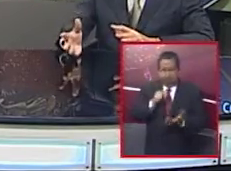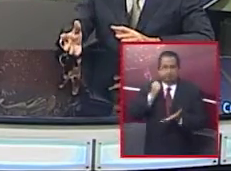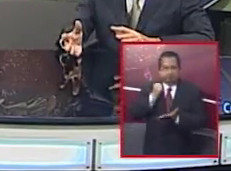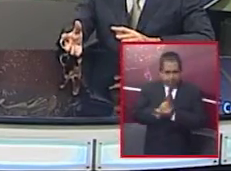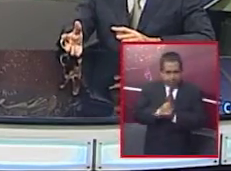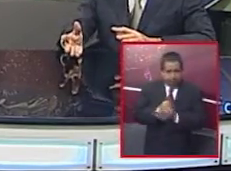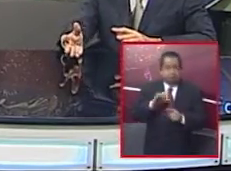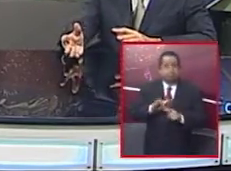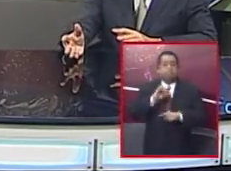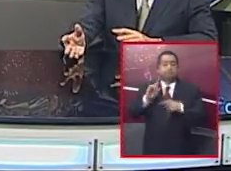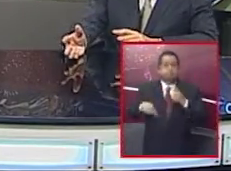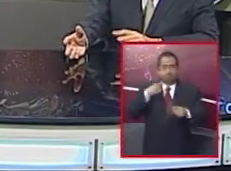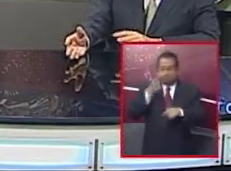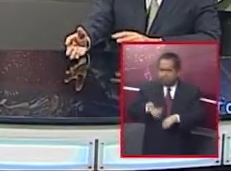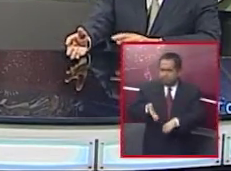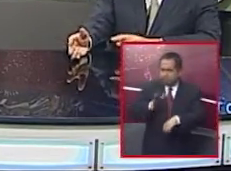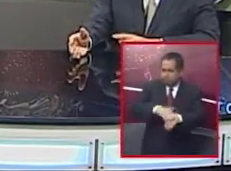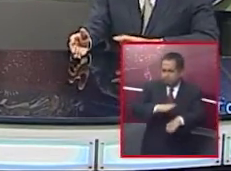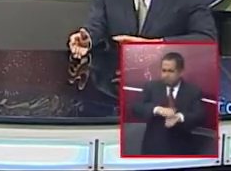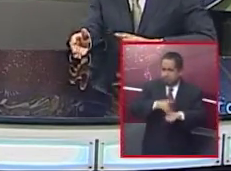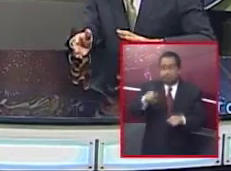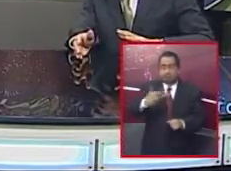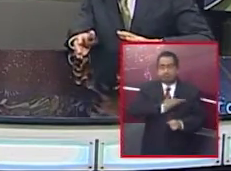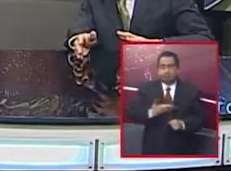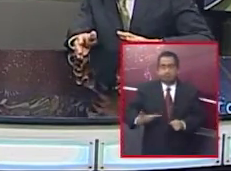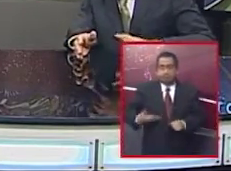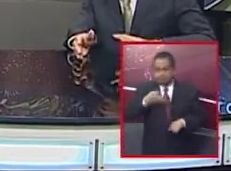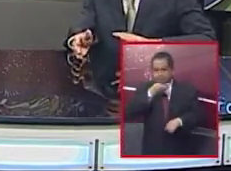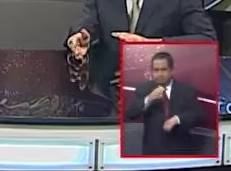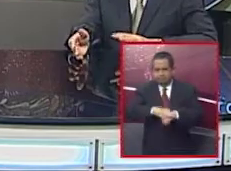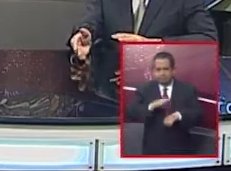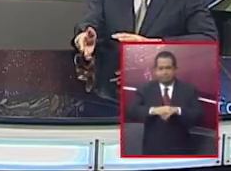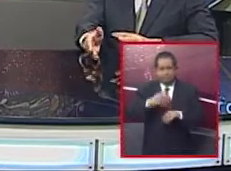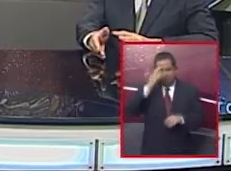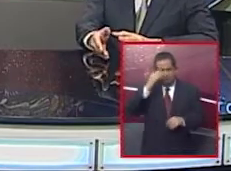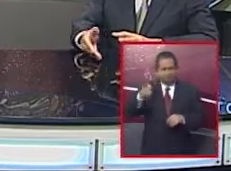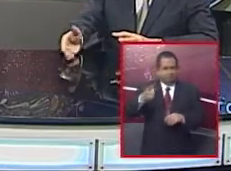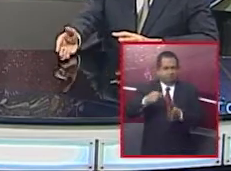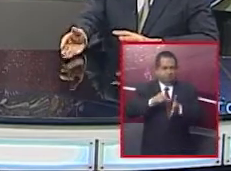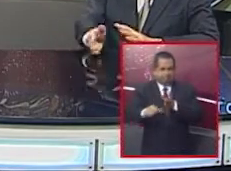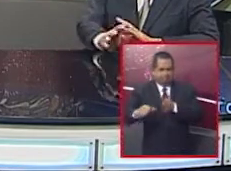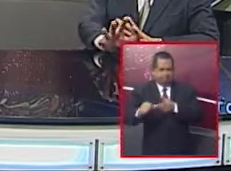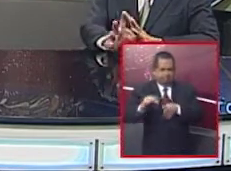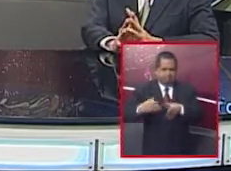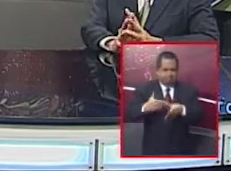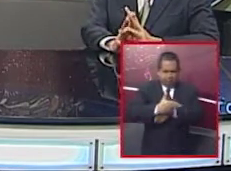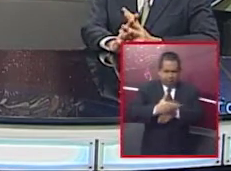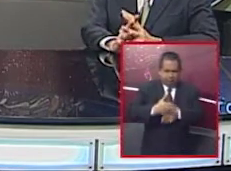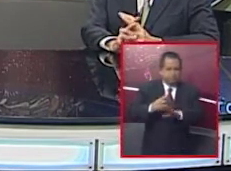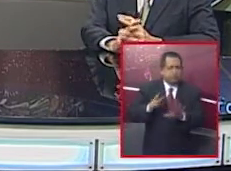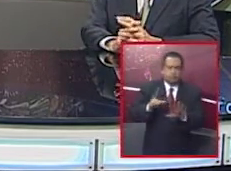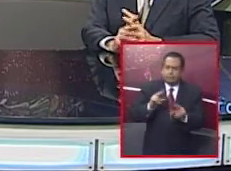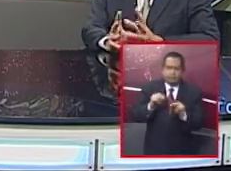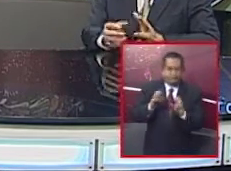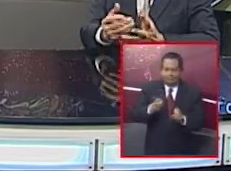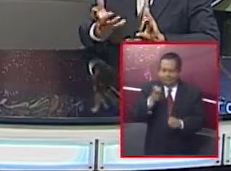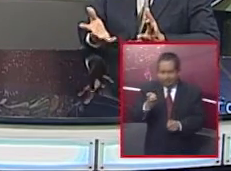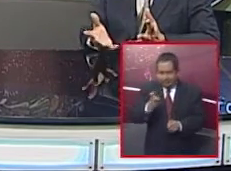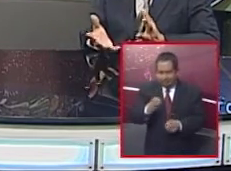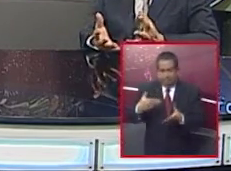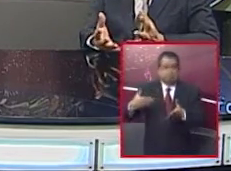luego vinieron las observaciones del presidente, lo que se conoce como veto, que legalmente no existe esta figura,